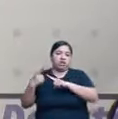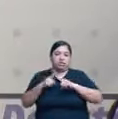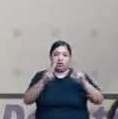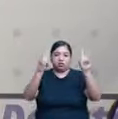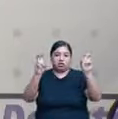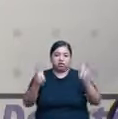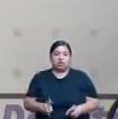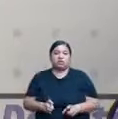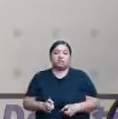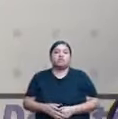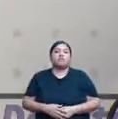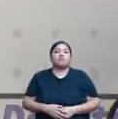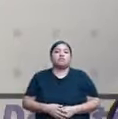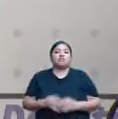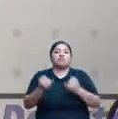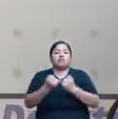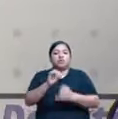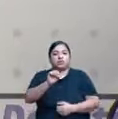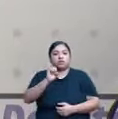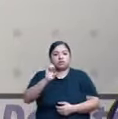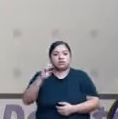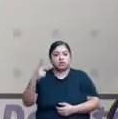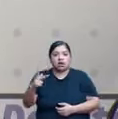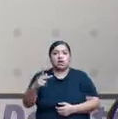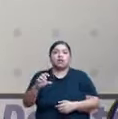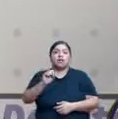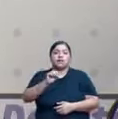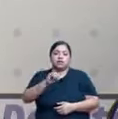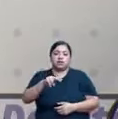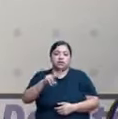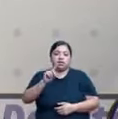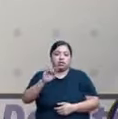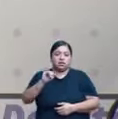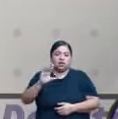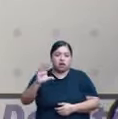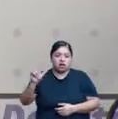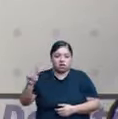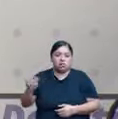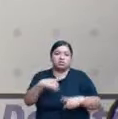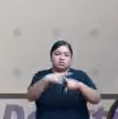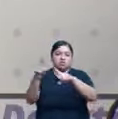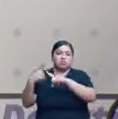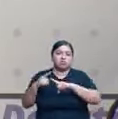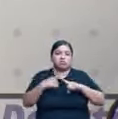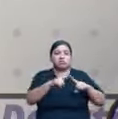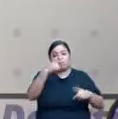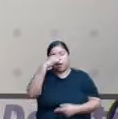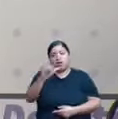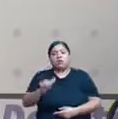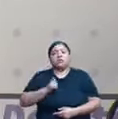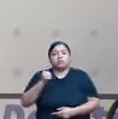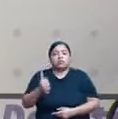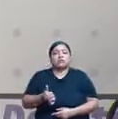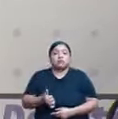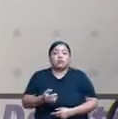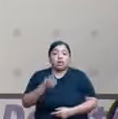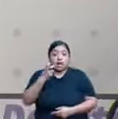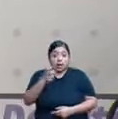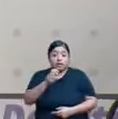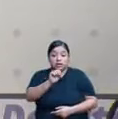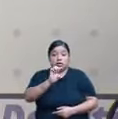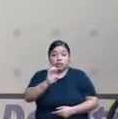entenderlo. Contribuir a la SEP estatal federal, el sindicato, el ámbito de competencia con la medición de resultados de aprovechamiento. Le corresponde